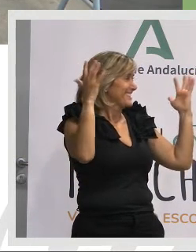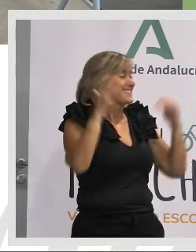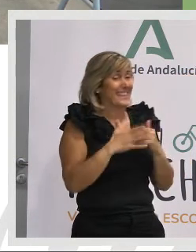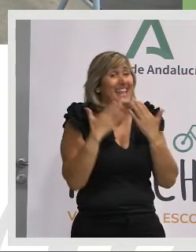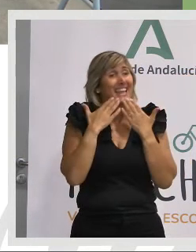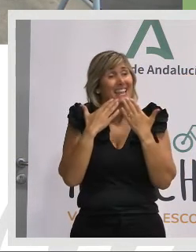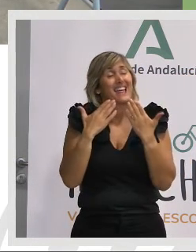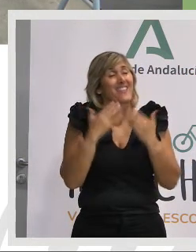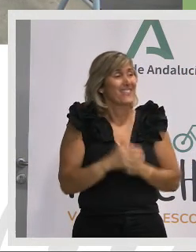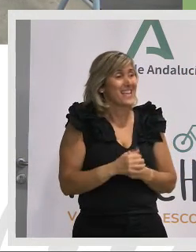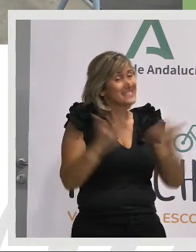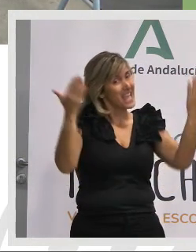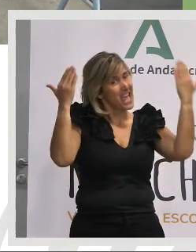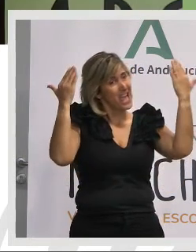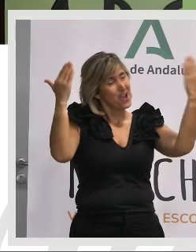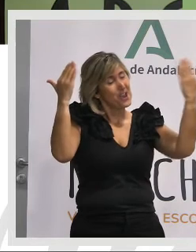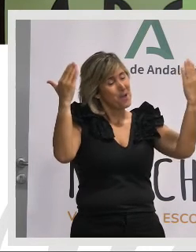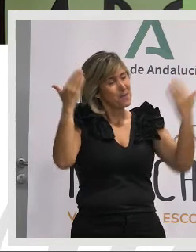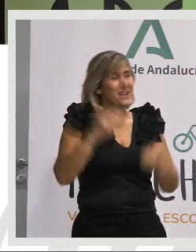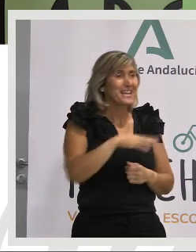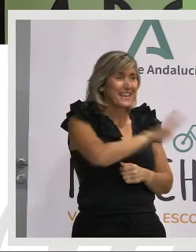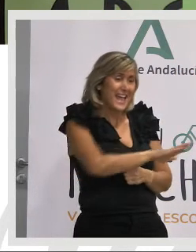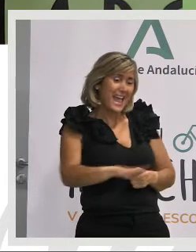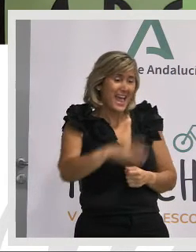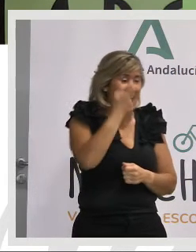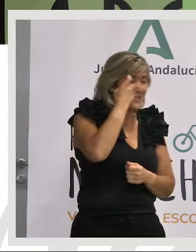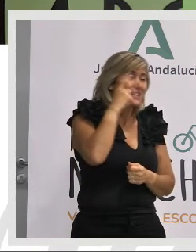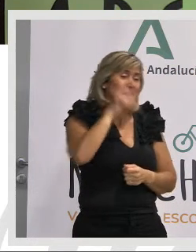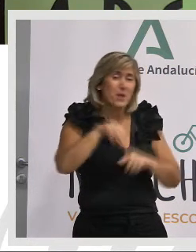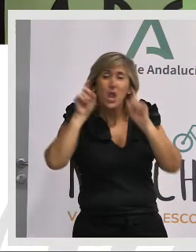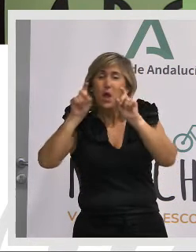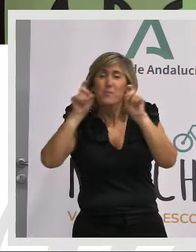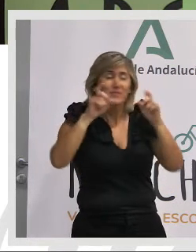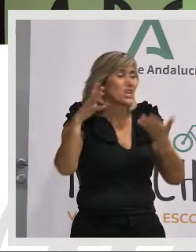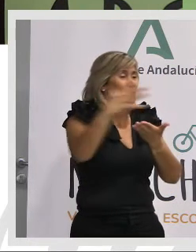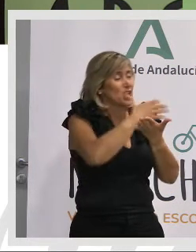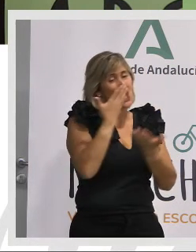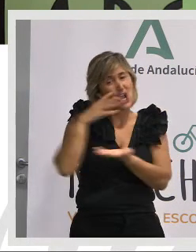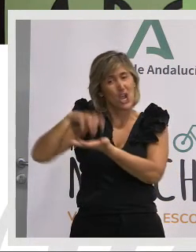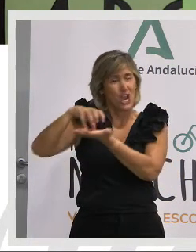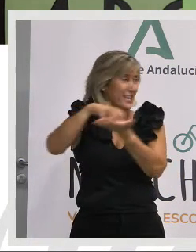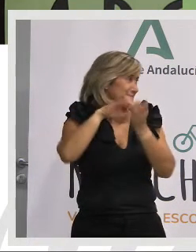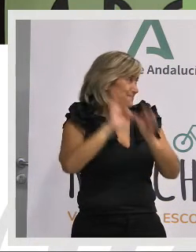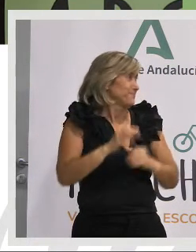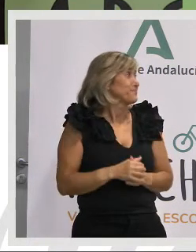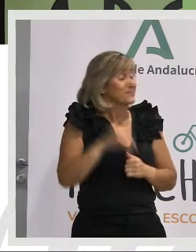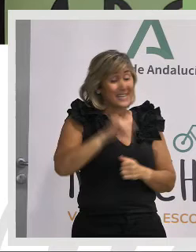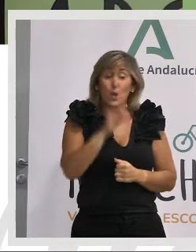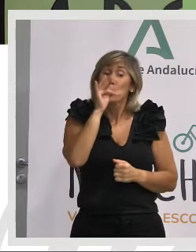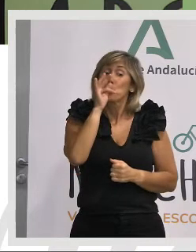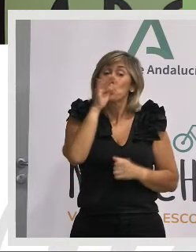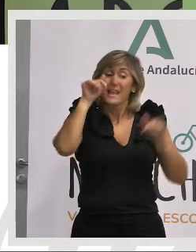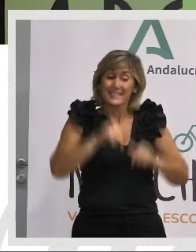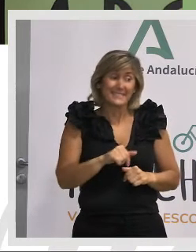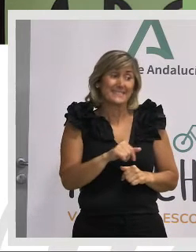Gracias y enhorabuena al alumnado y especialmente al profesorado y a todo el centro. El jurado este año ha